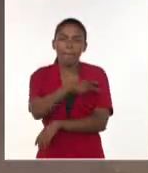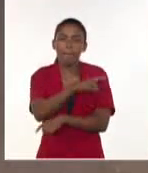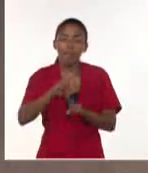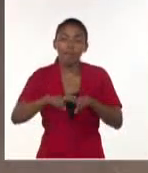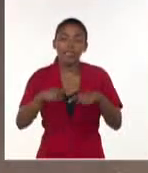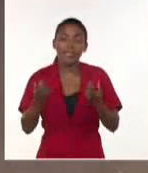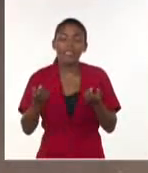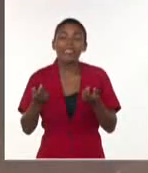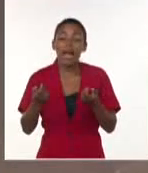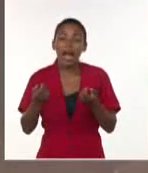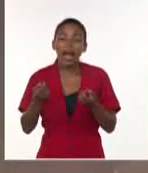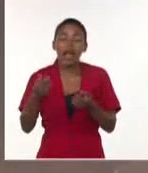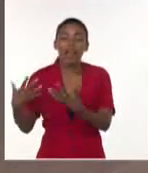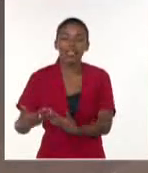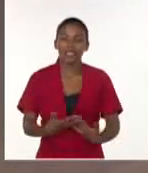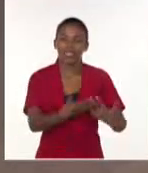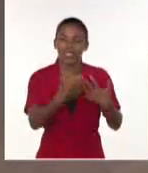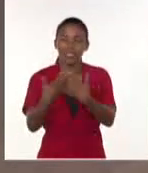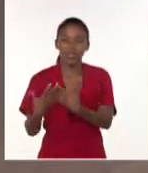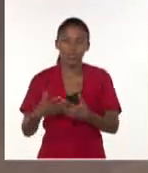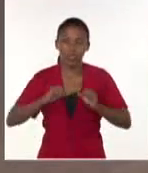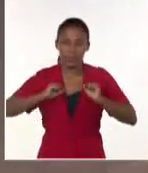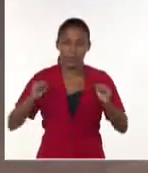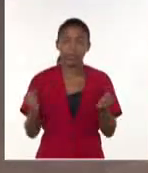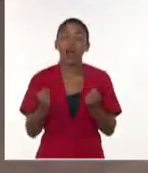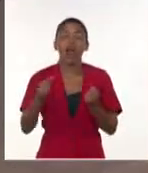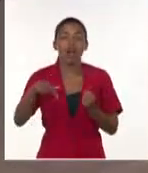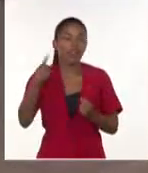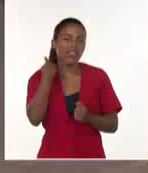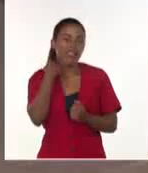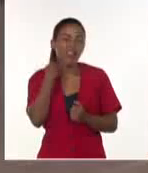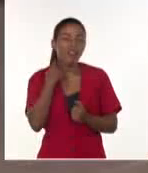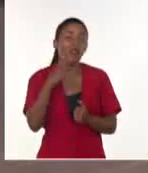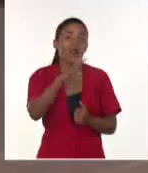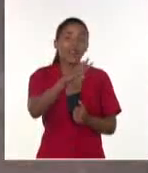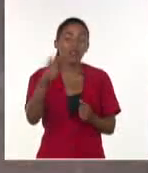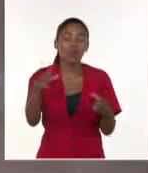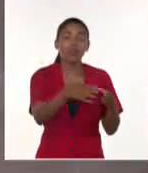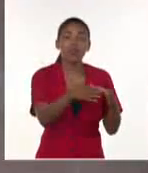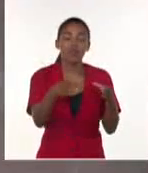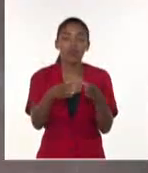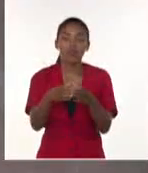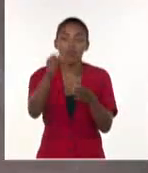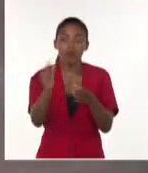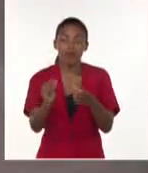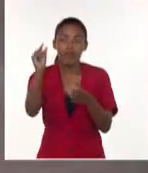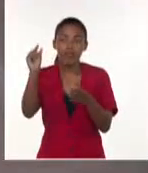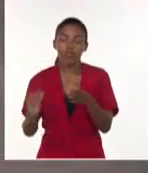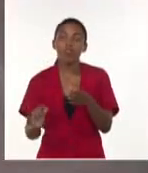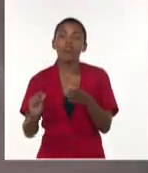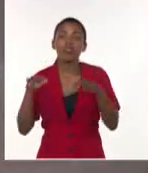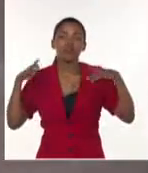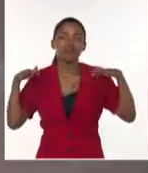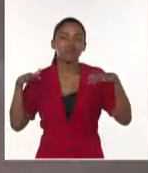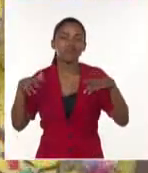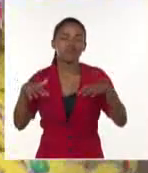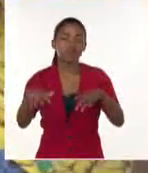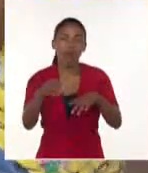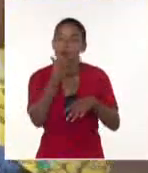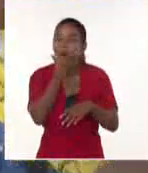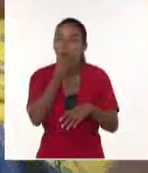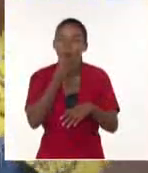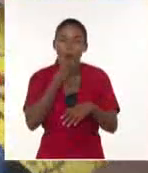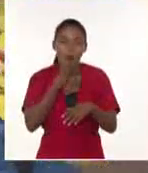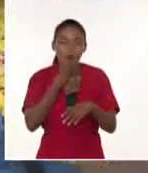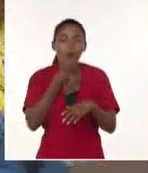gobierno norteamericano. Pero este año, sus 44 brigadistas llegaron, en su mayoría jóvenes